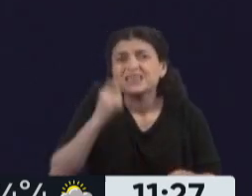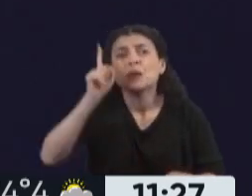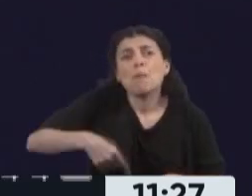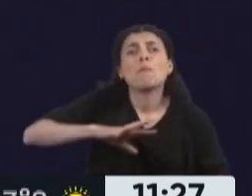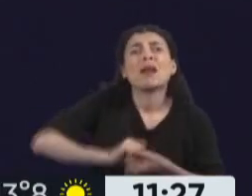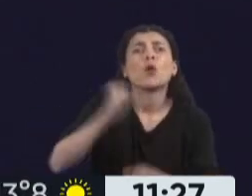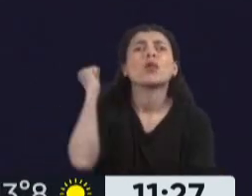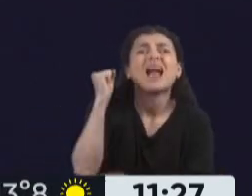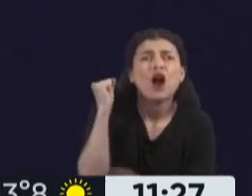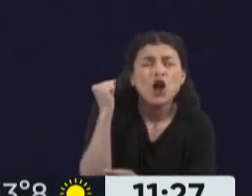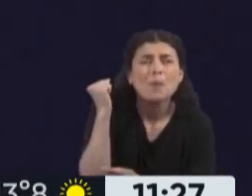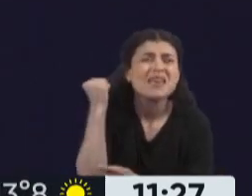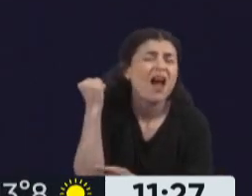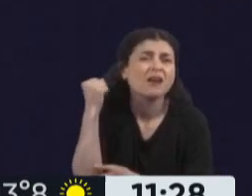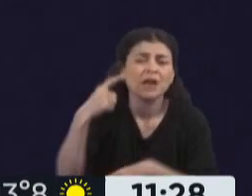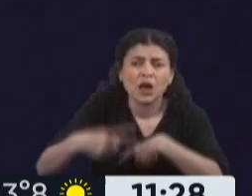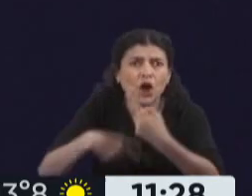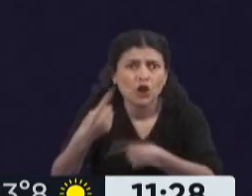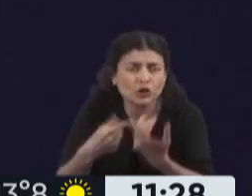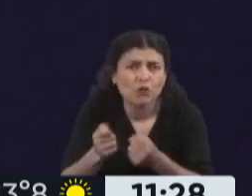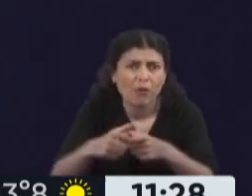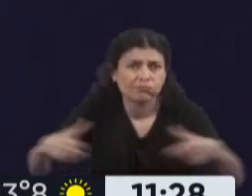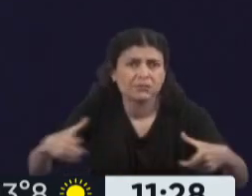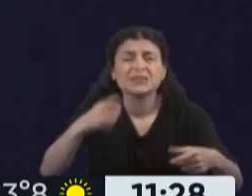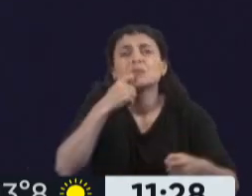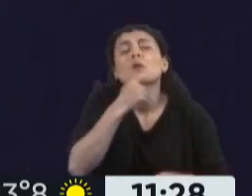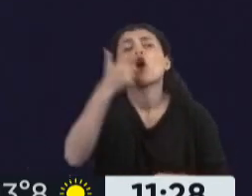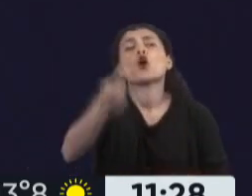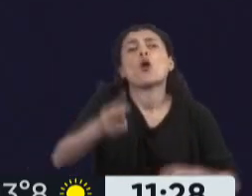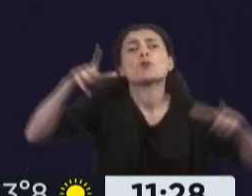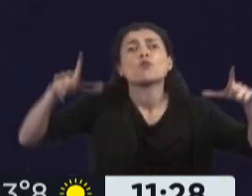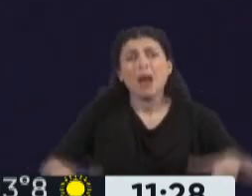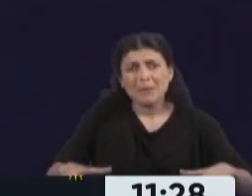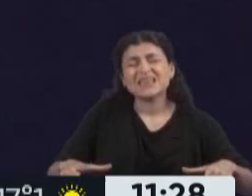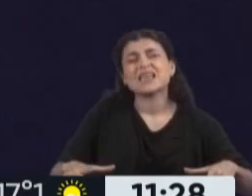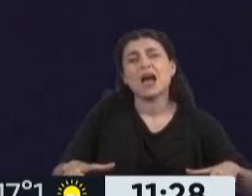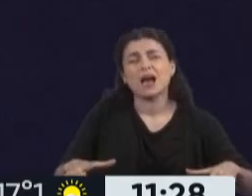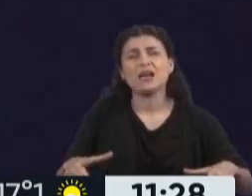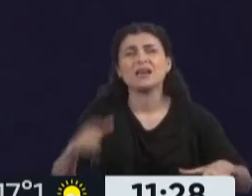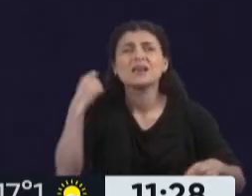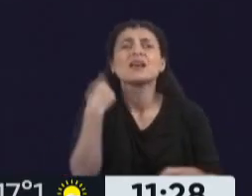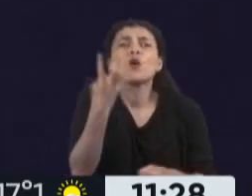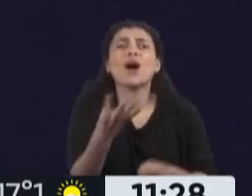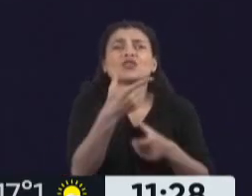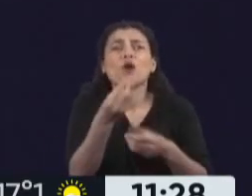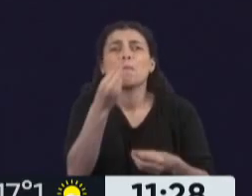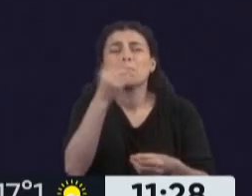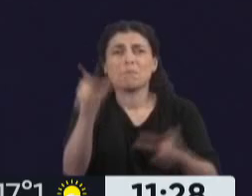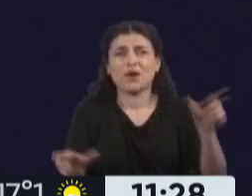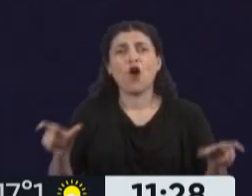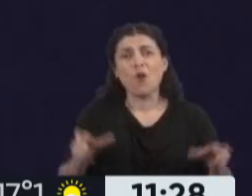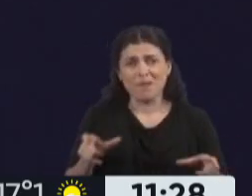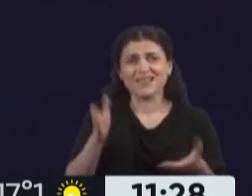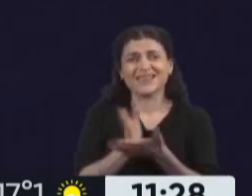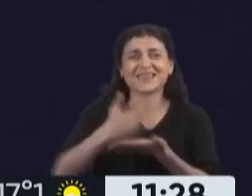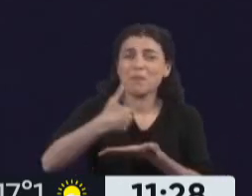Digo, esto es así, ¿no? Si usted tiene una pizza y comen dos, se comen media pizza cada uno. Si tiene una pizza, tiene esa misma pizza y